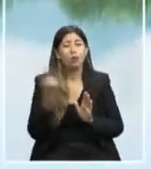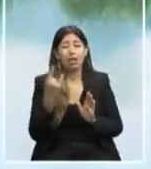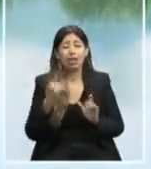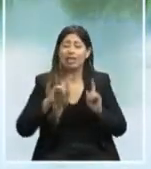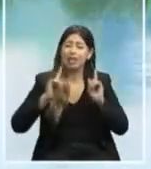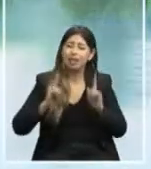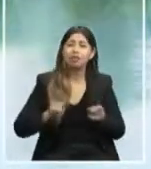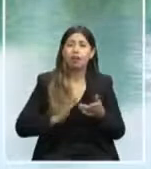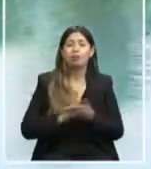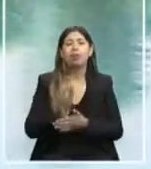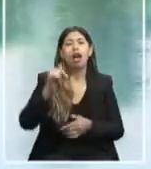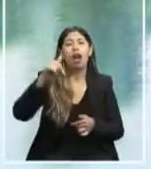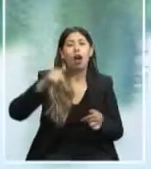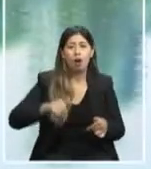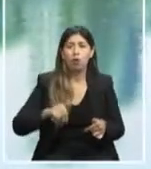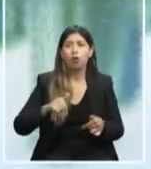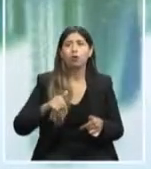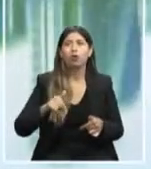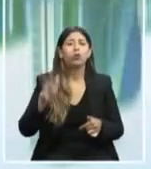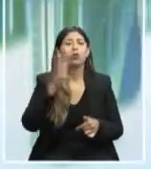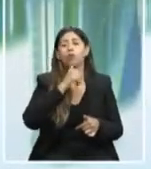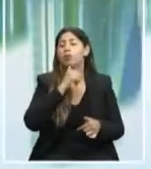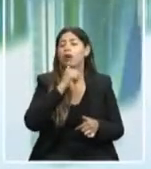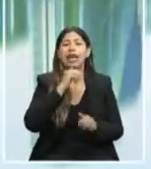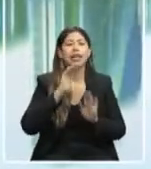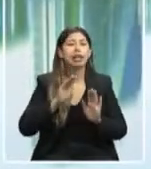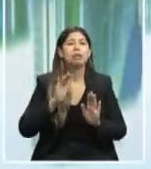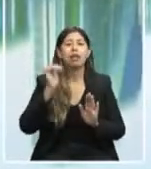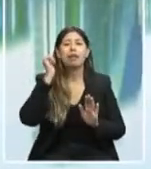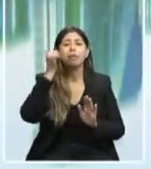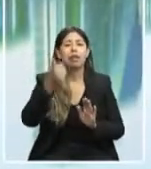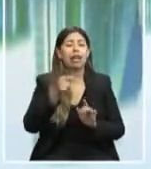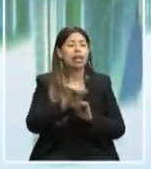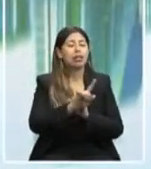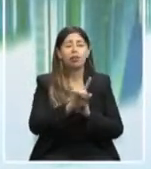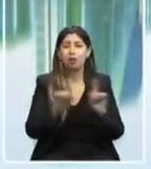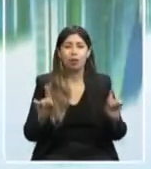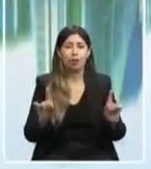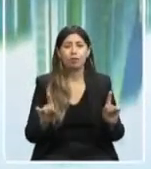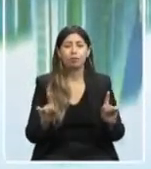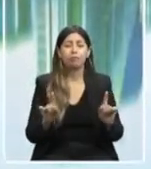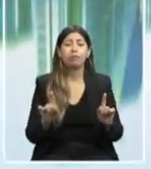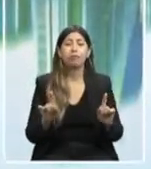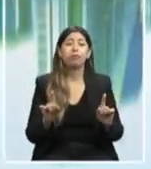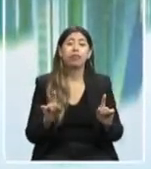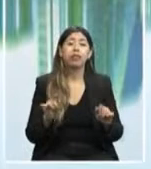hoy. No hay que esperar a mañana para iniciar. Así que